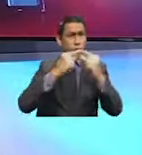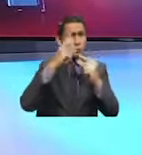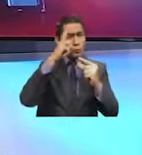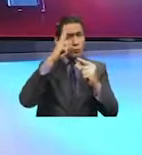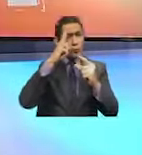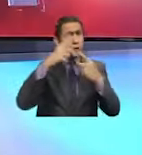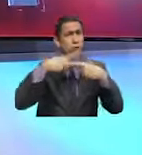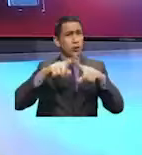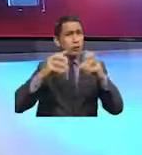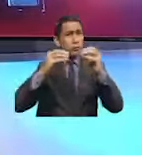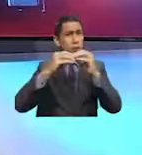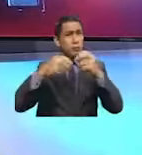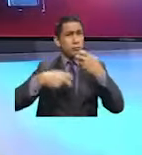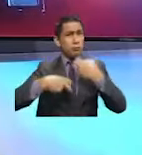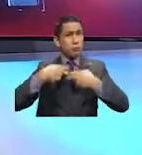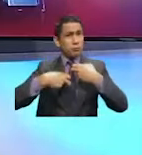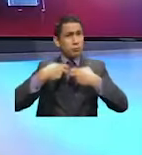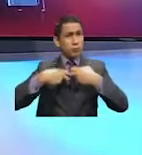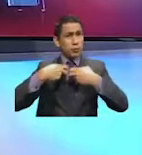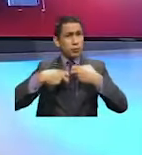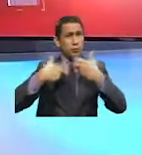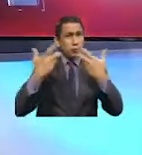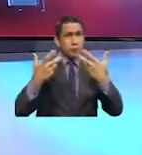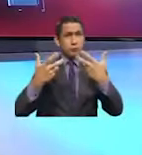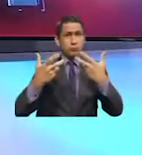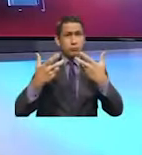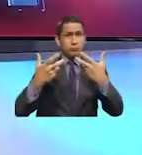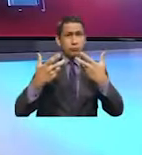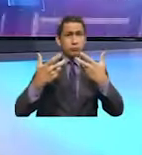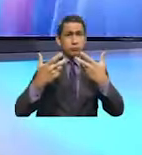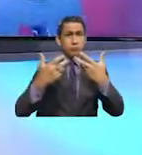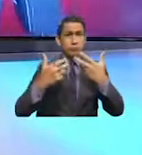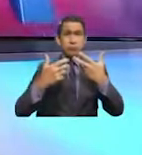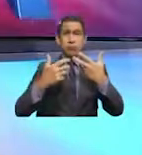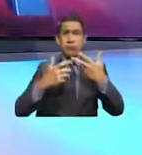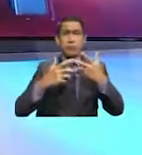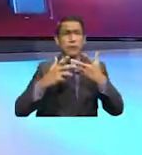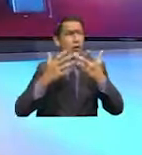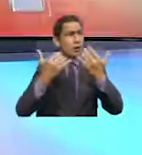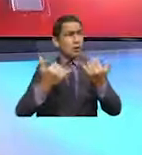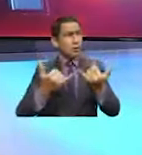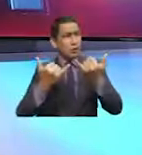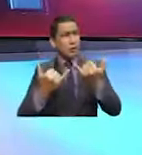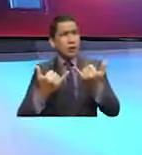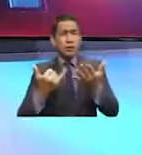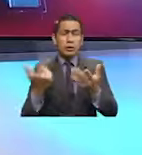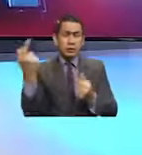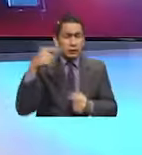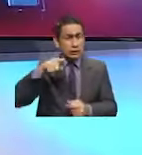en Socio Vivienda, de personas, no todo es malo allí, la gente ha satanizado ese sector